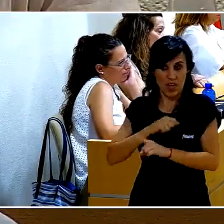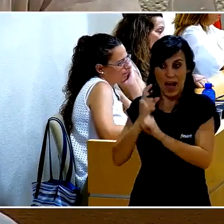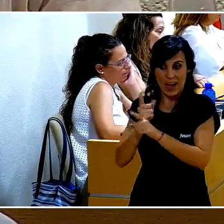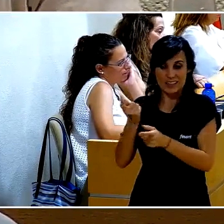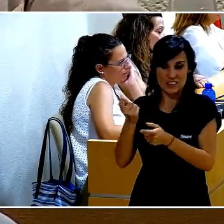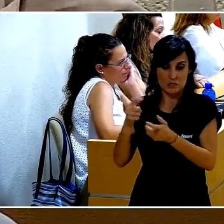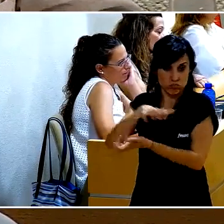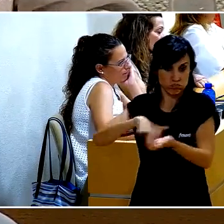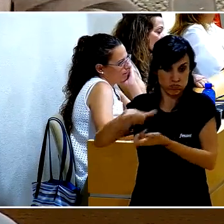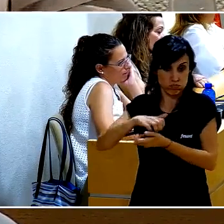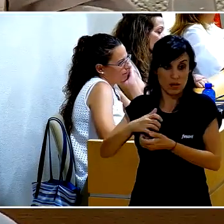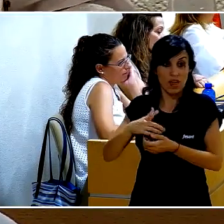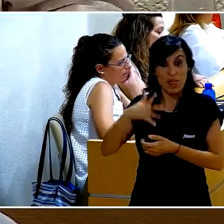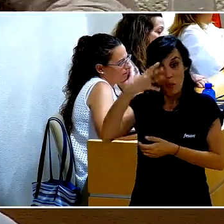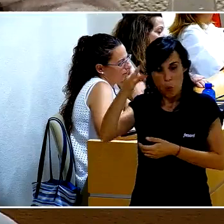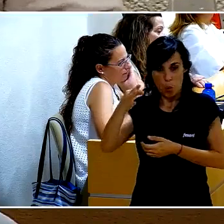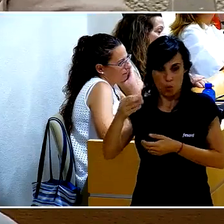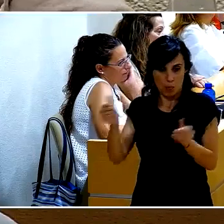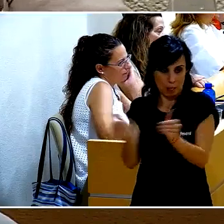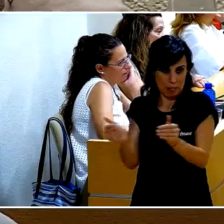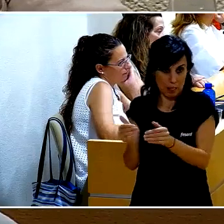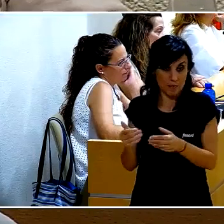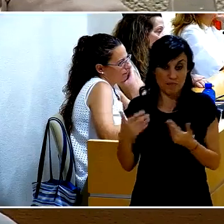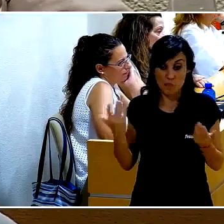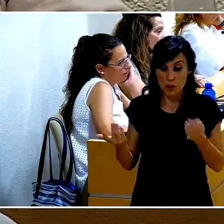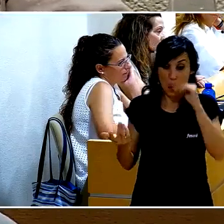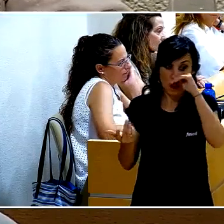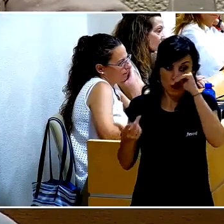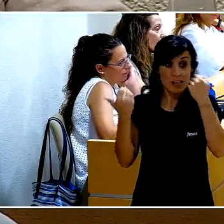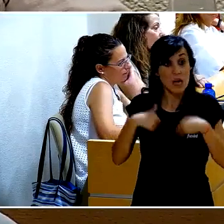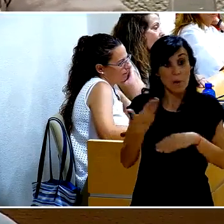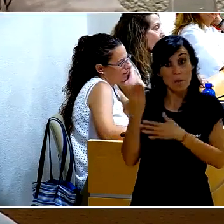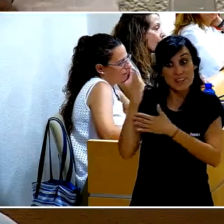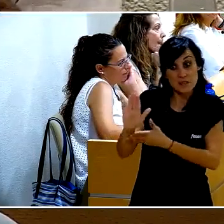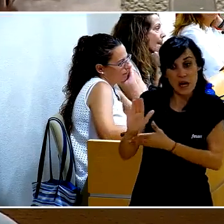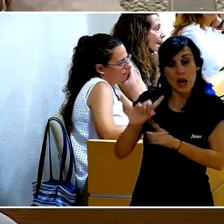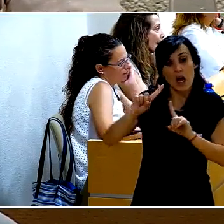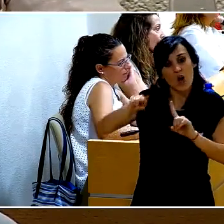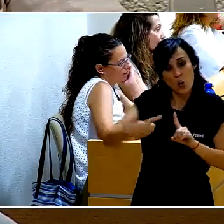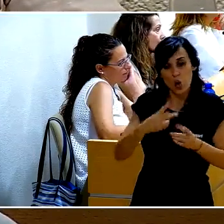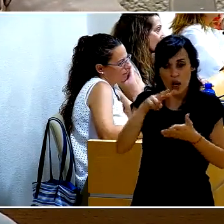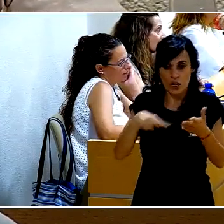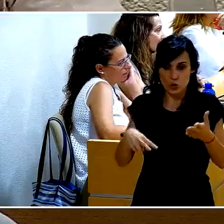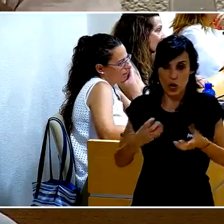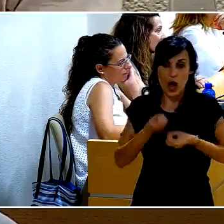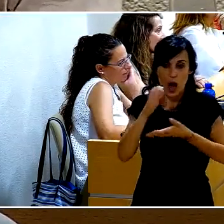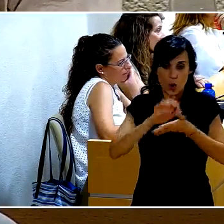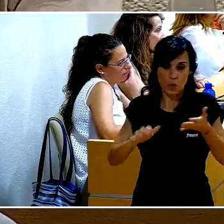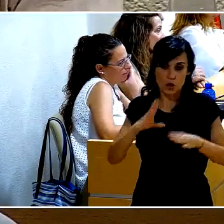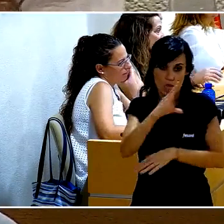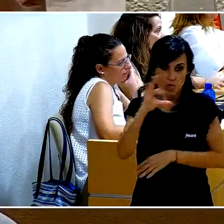32.000 habitantes. Pero ya que han decidido presentarla, a continuación paso a dar lectura del argumento que